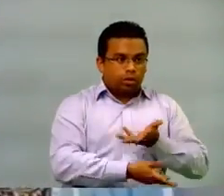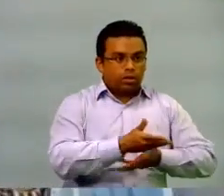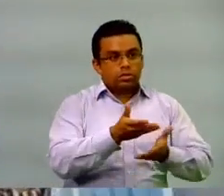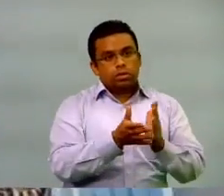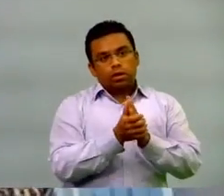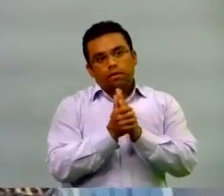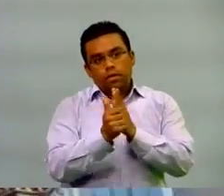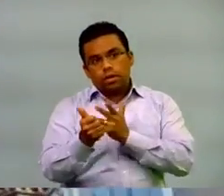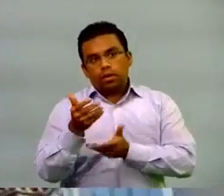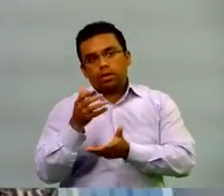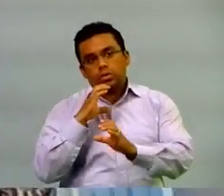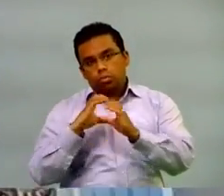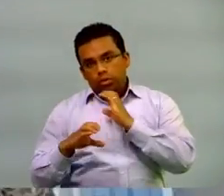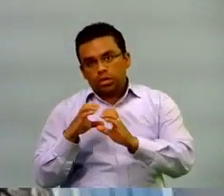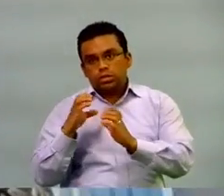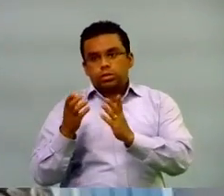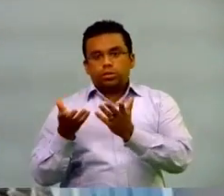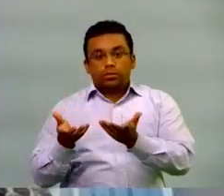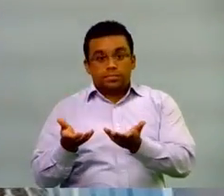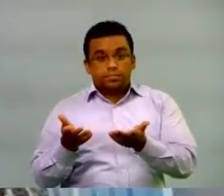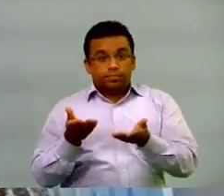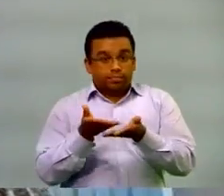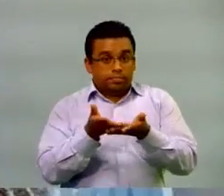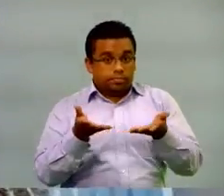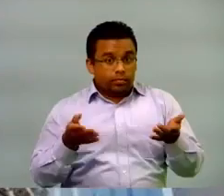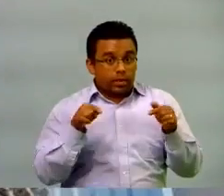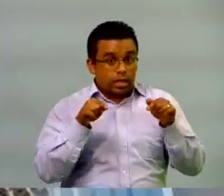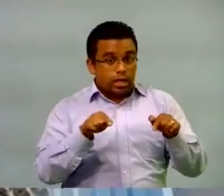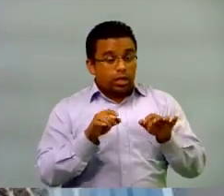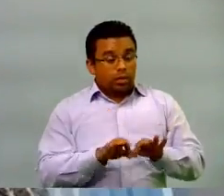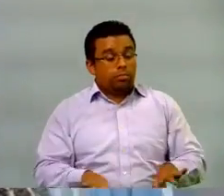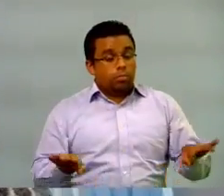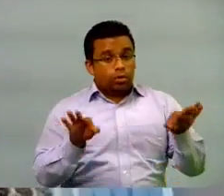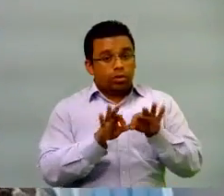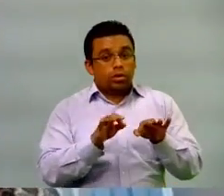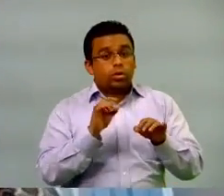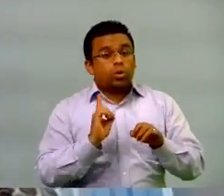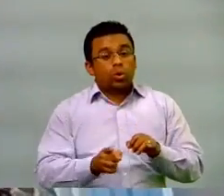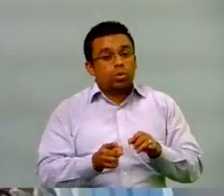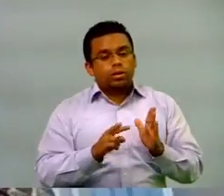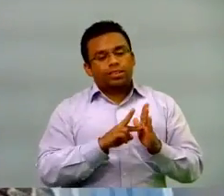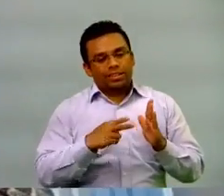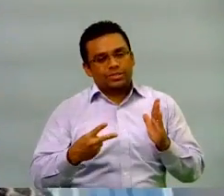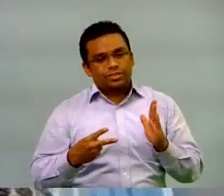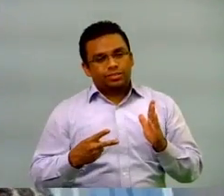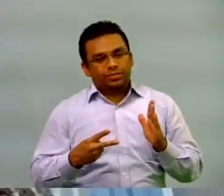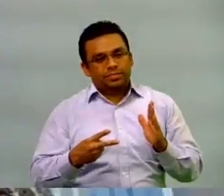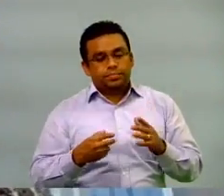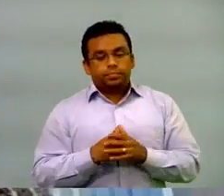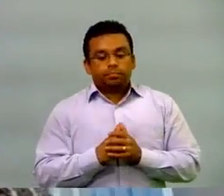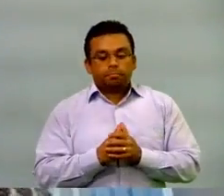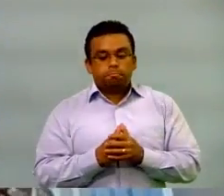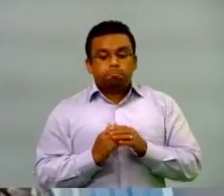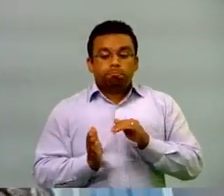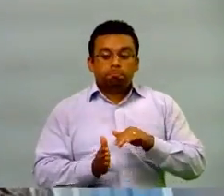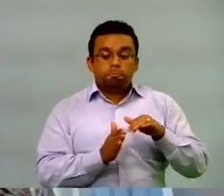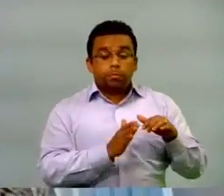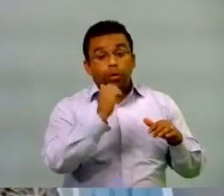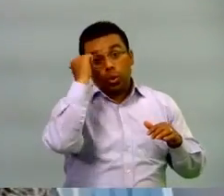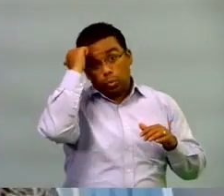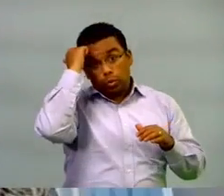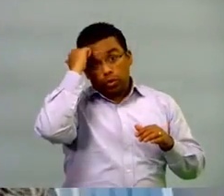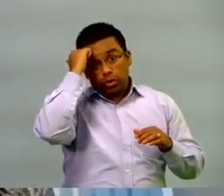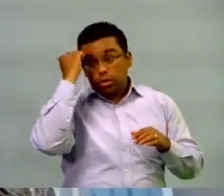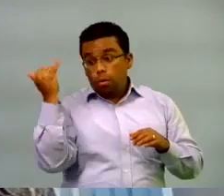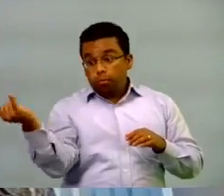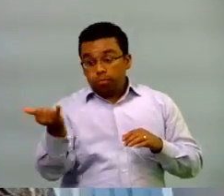comunicación, y eso ciertamente soportado con tecnología. Por otro lado, tenemos docentes que